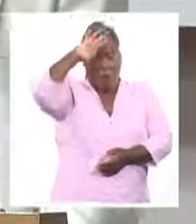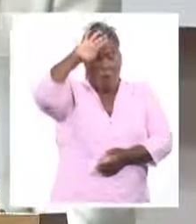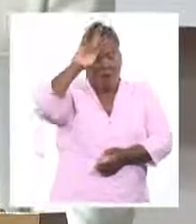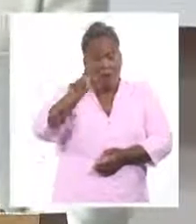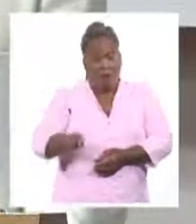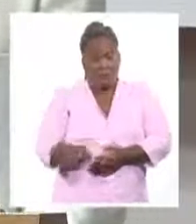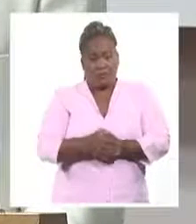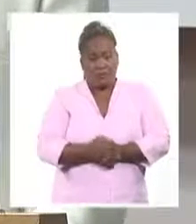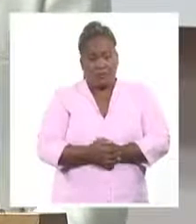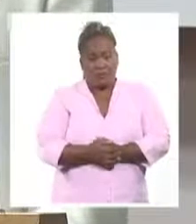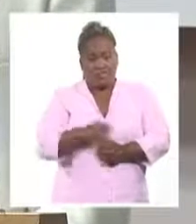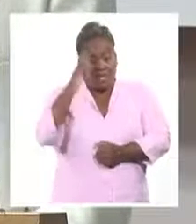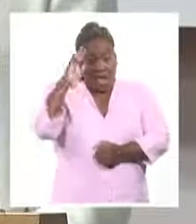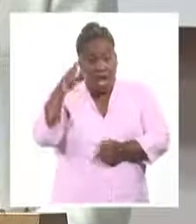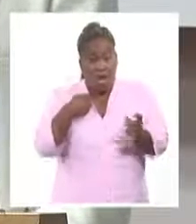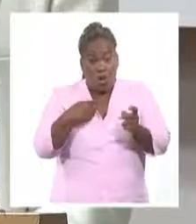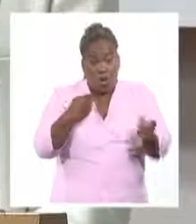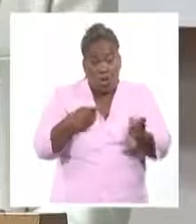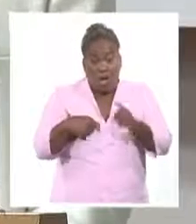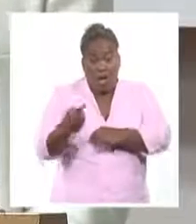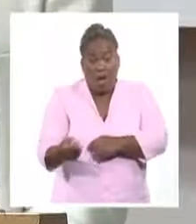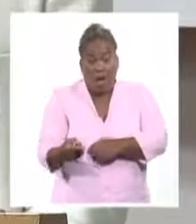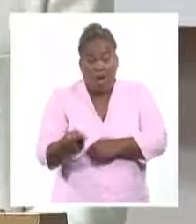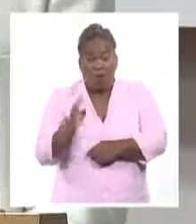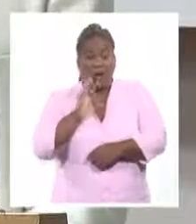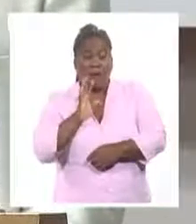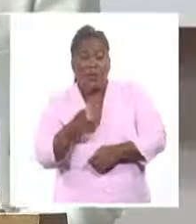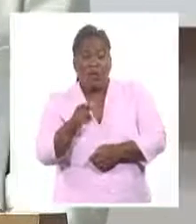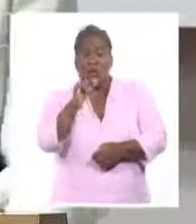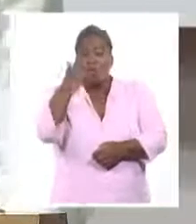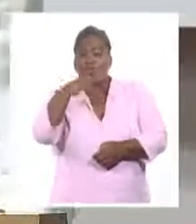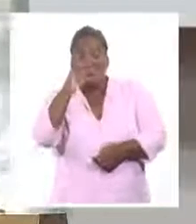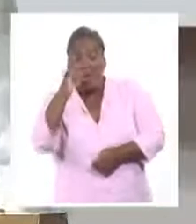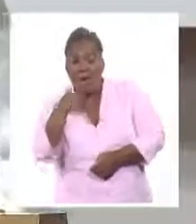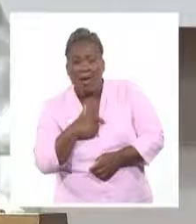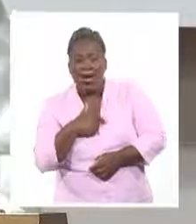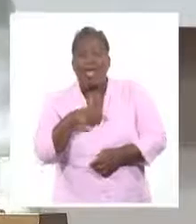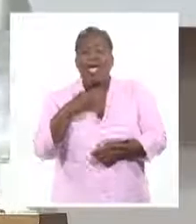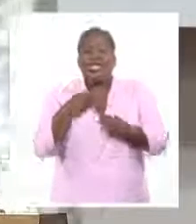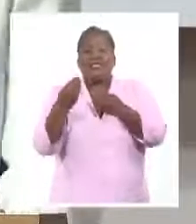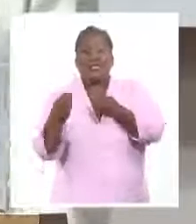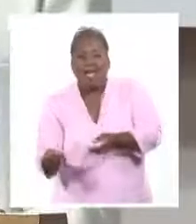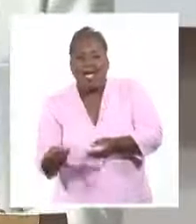Basta mencionar las series Lucha contra Bandidos, Duaba, Entrega,